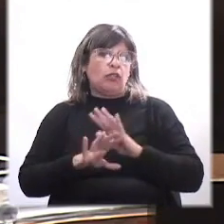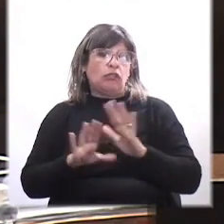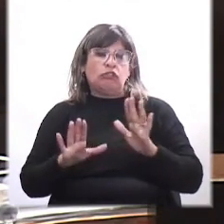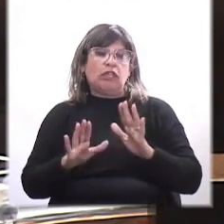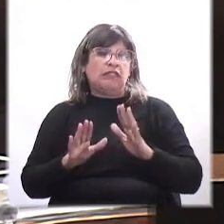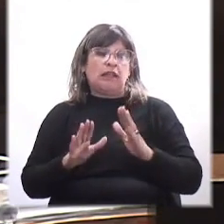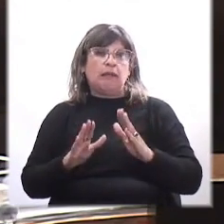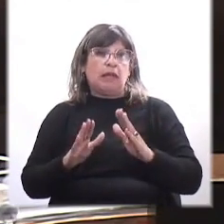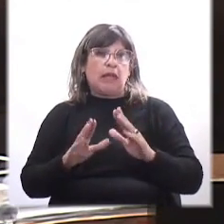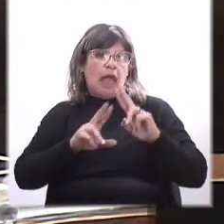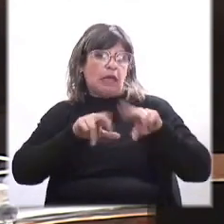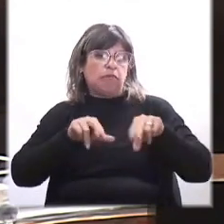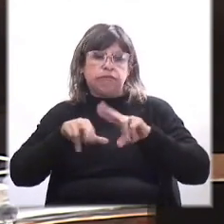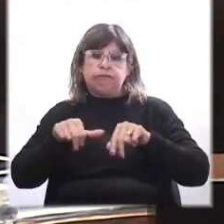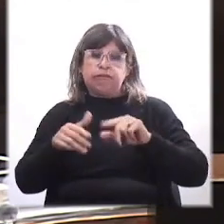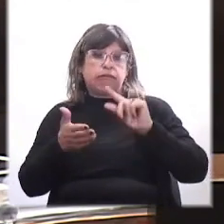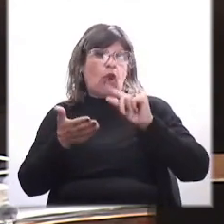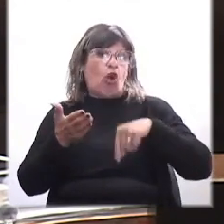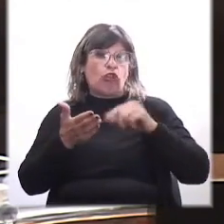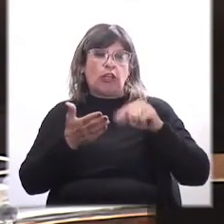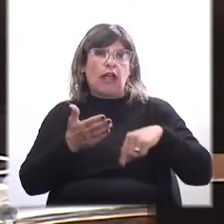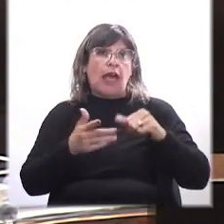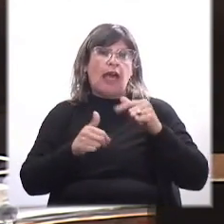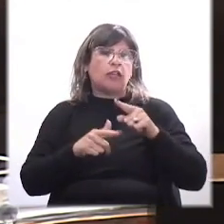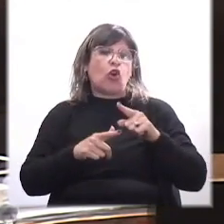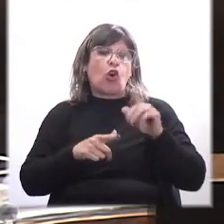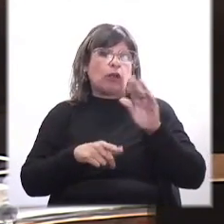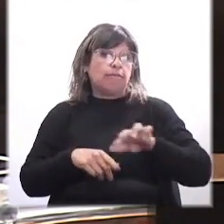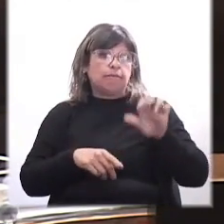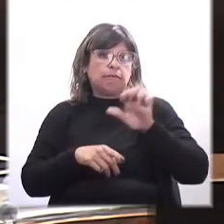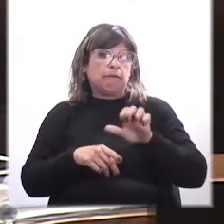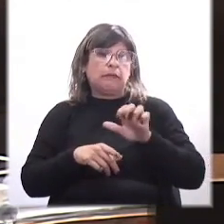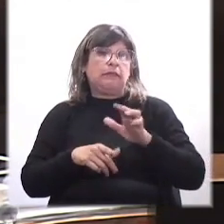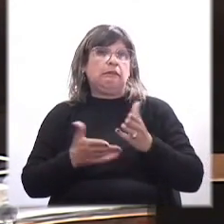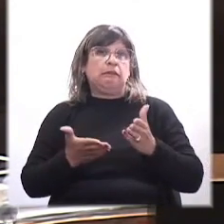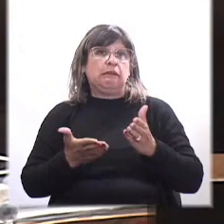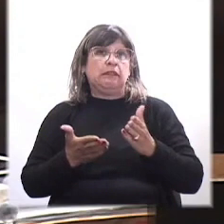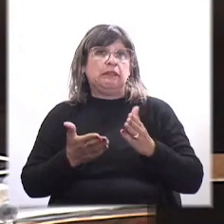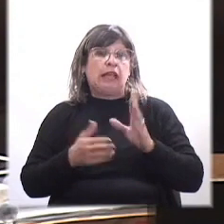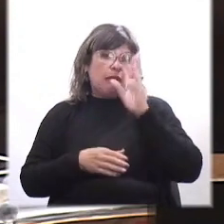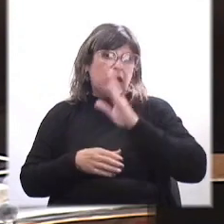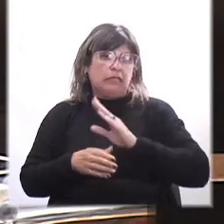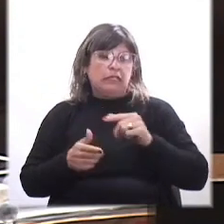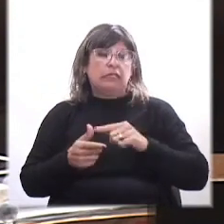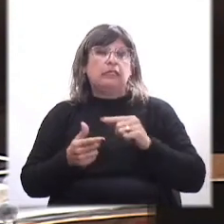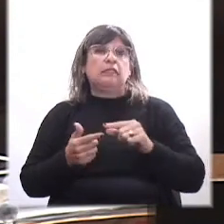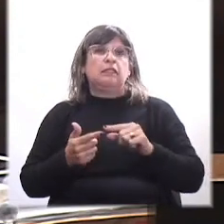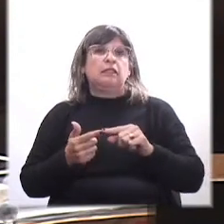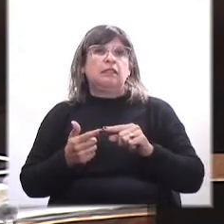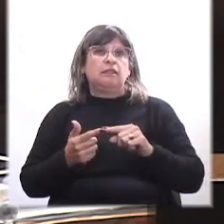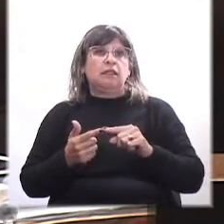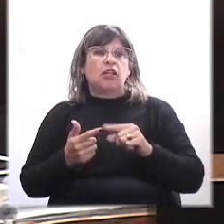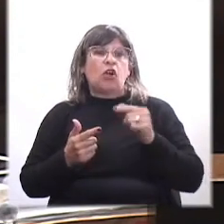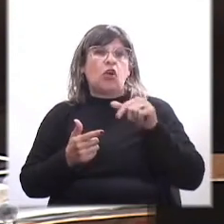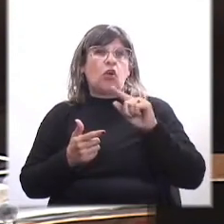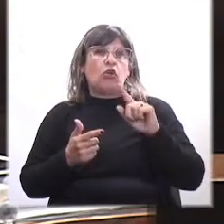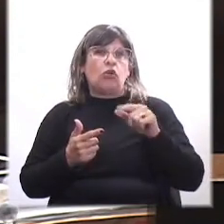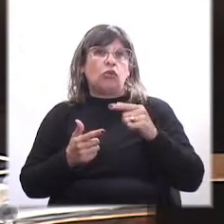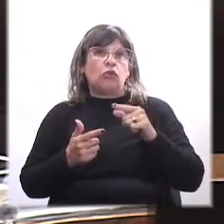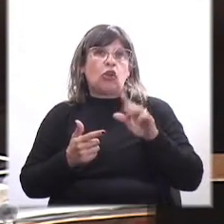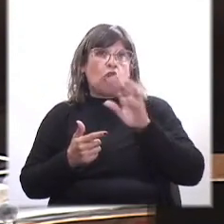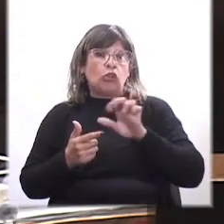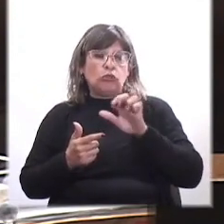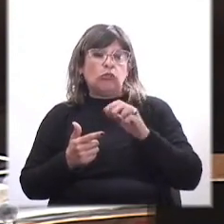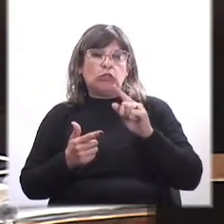rescindido los contratos con SDC de Brasil, con Waterway y